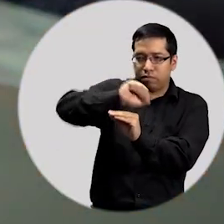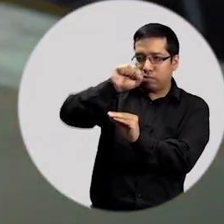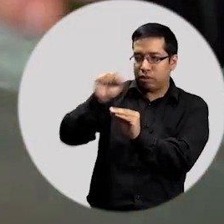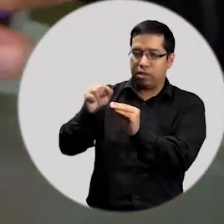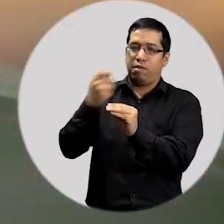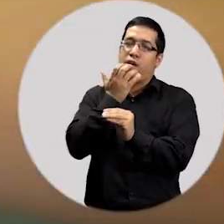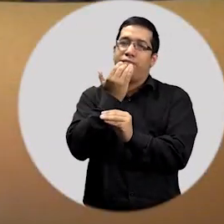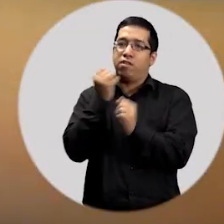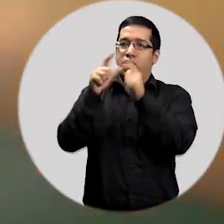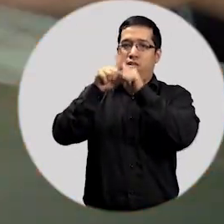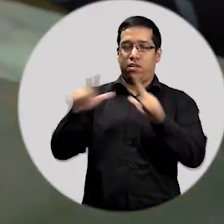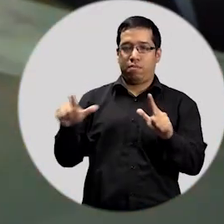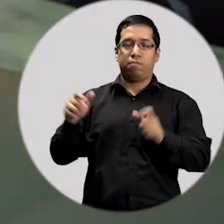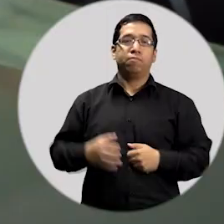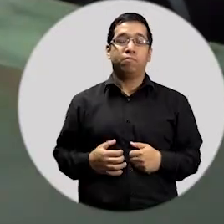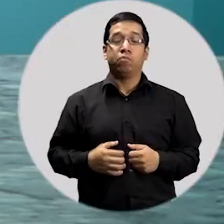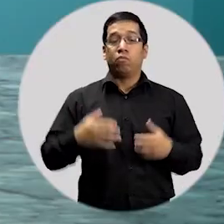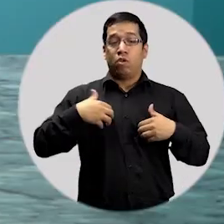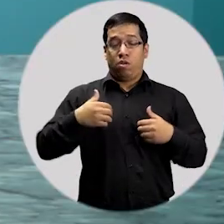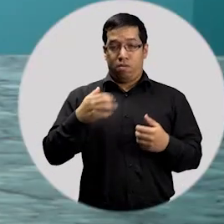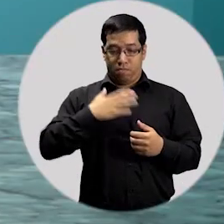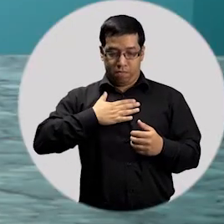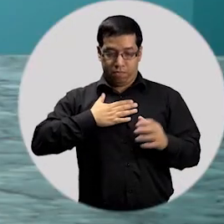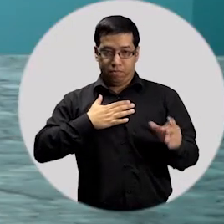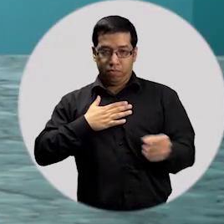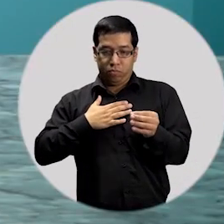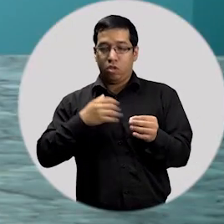caso vamos a estar usando la gama de lilas.